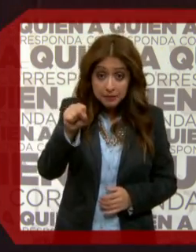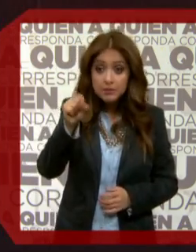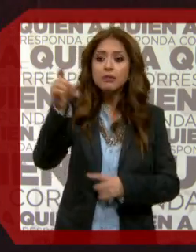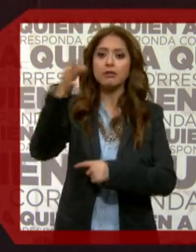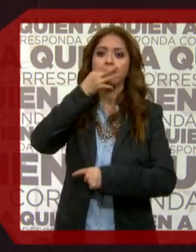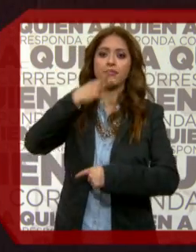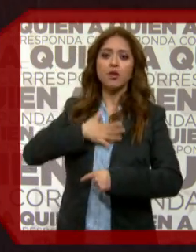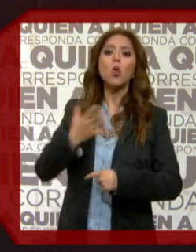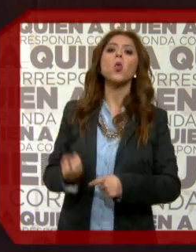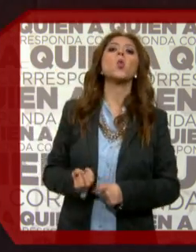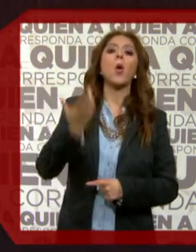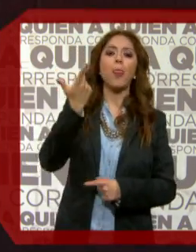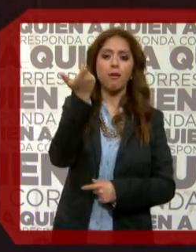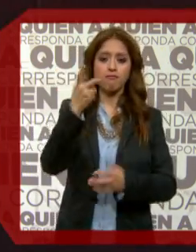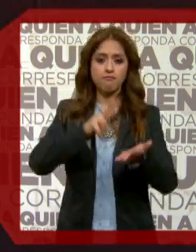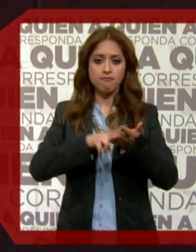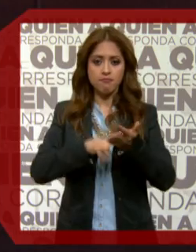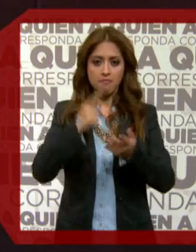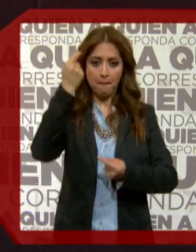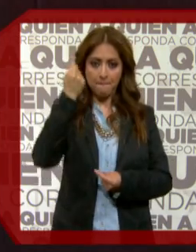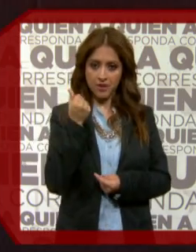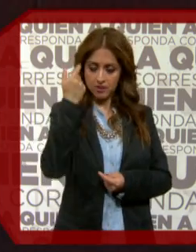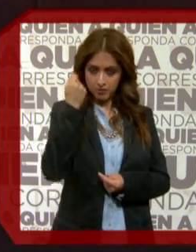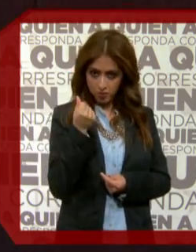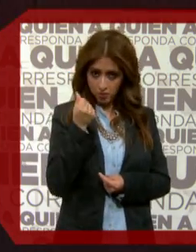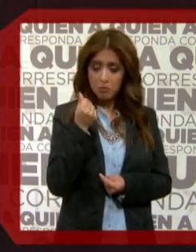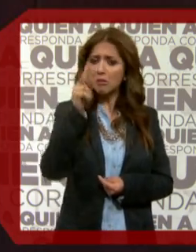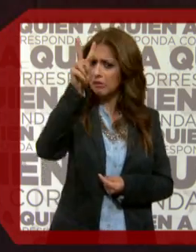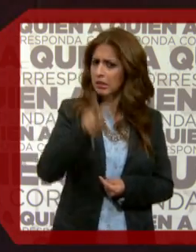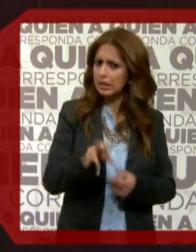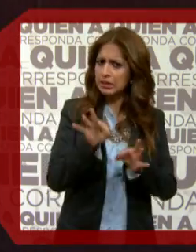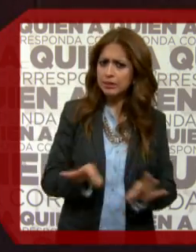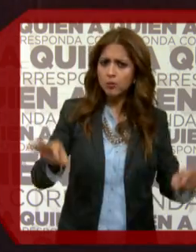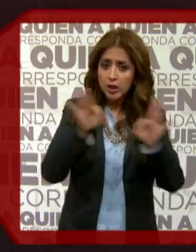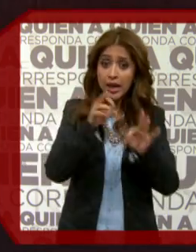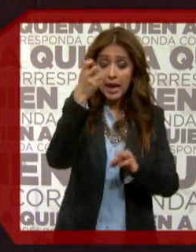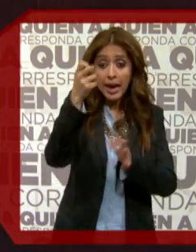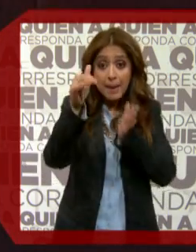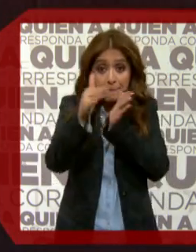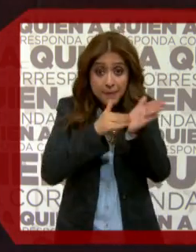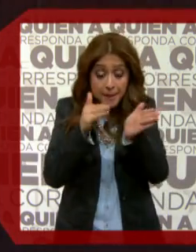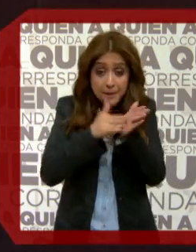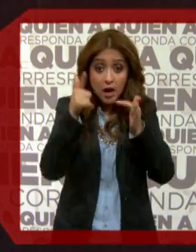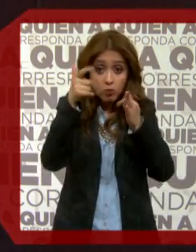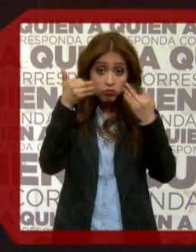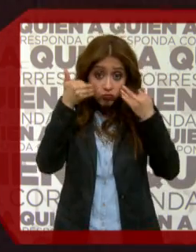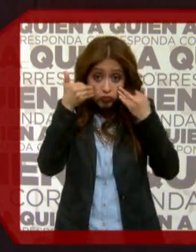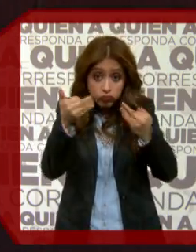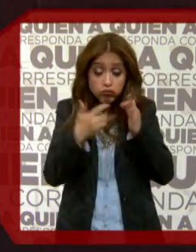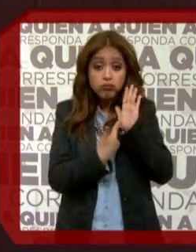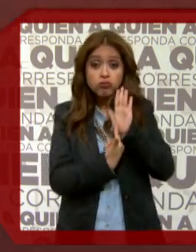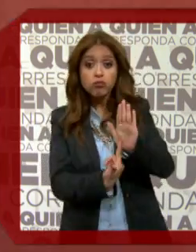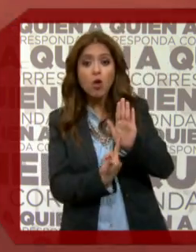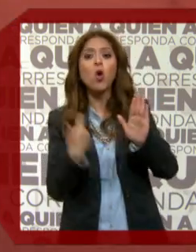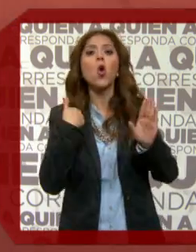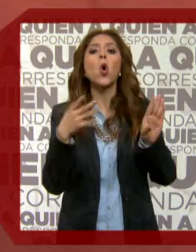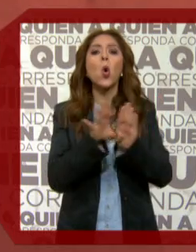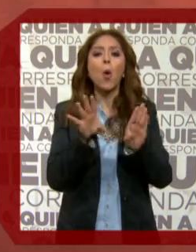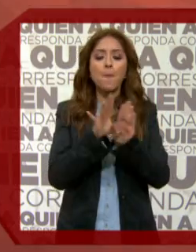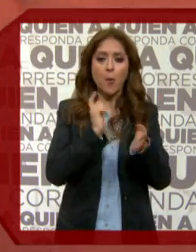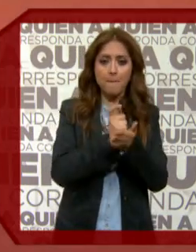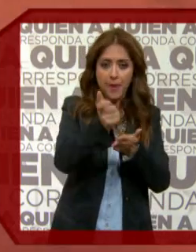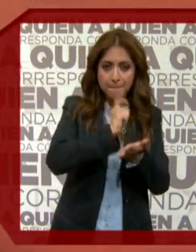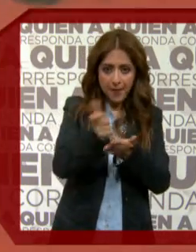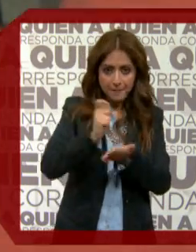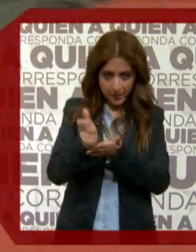pensión. Y esta resolución de la pensión es muy importante, es un documento en el cual se le indica cómo se le va a pagar. Para saber